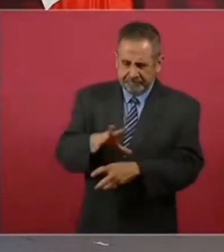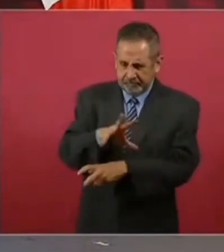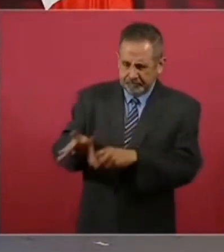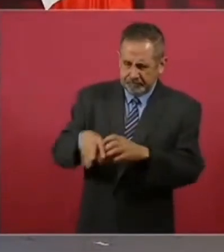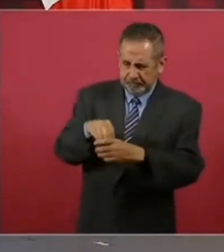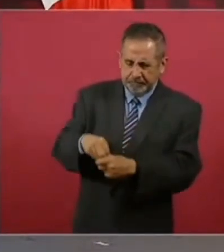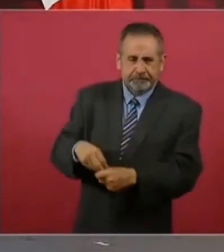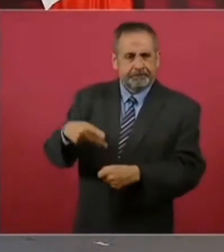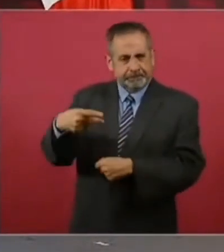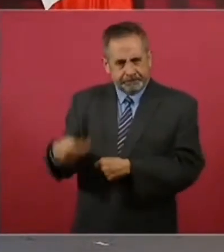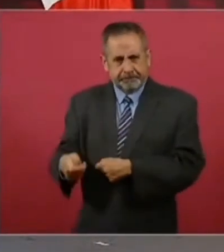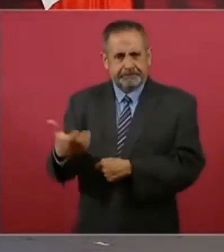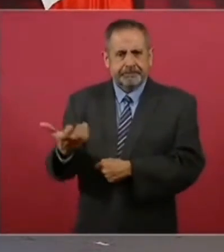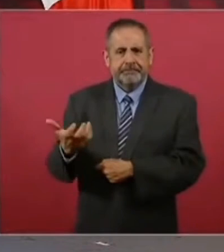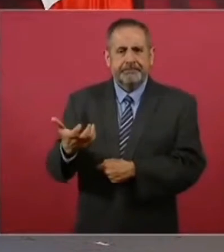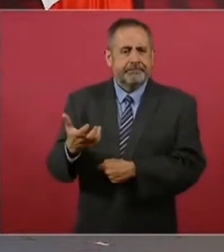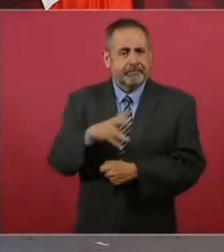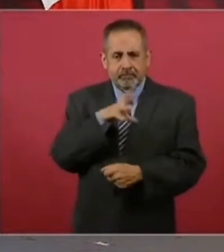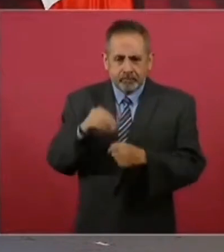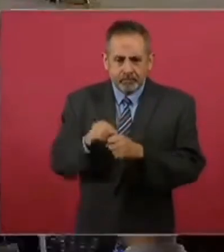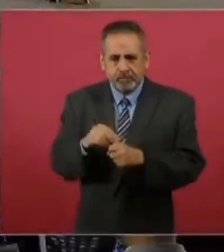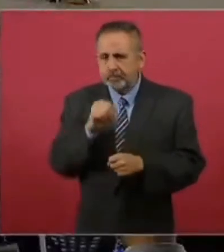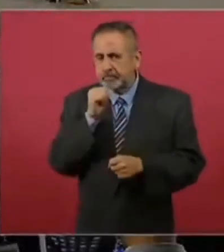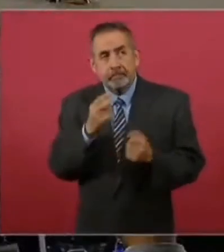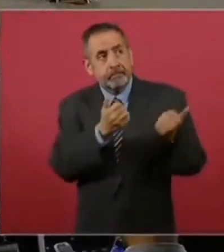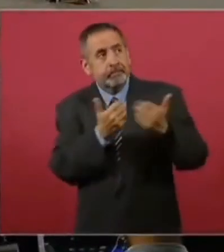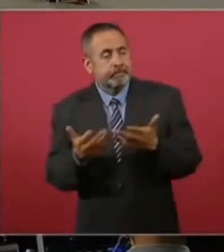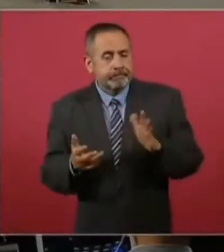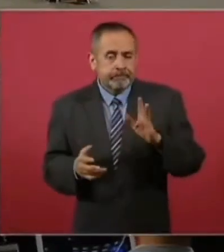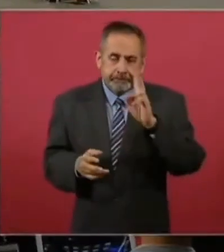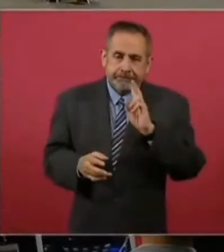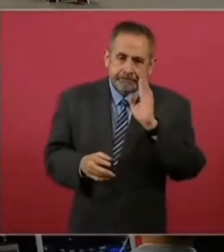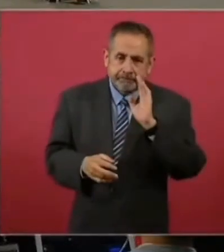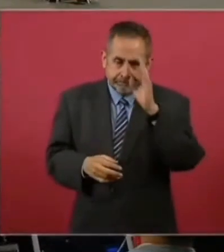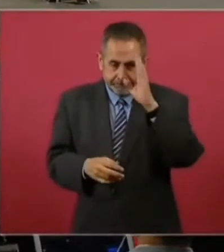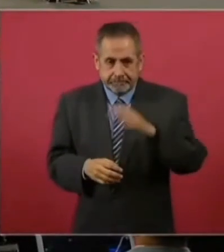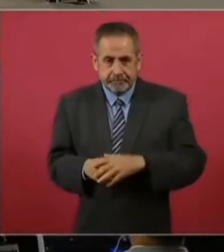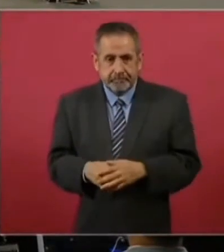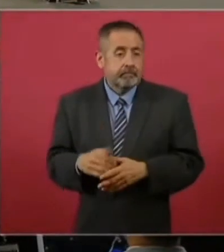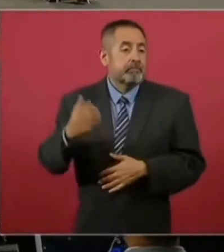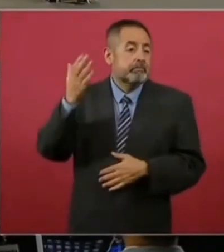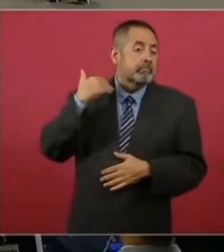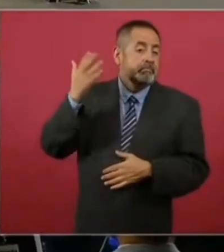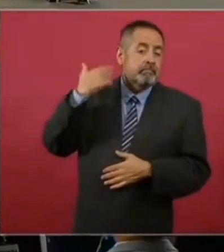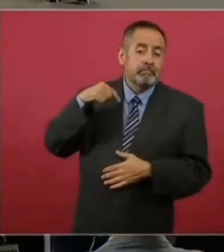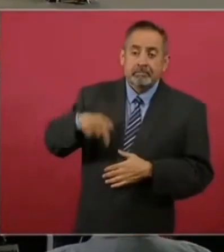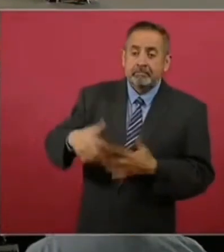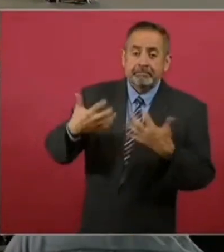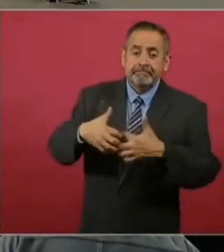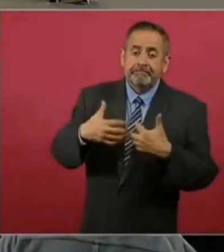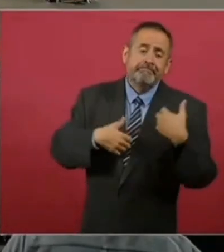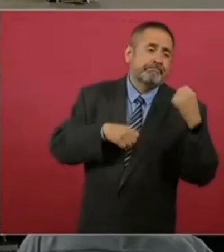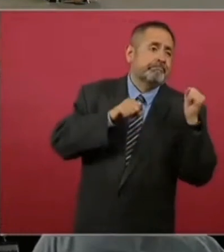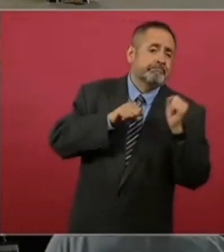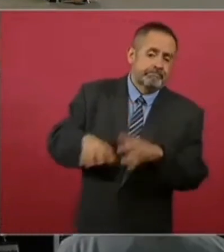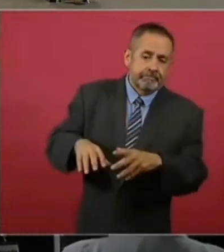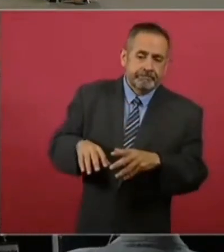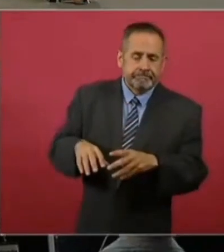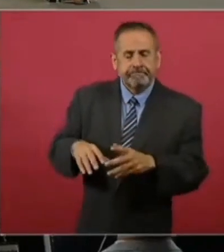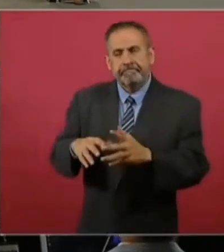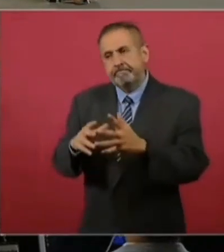Las instalaciones, lo que pasa que estaban completamente abandonadas y hay que